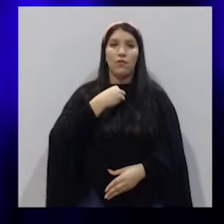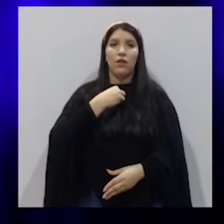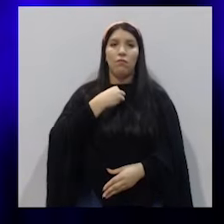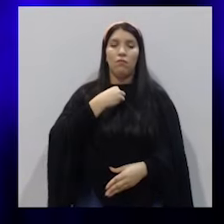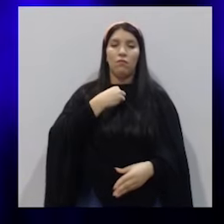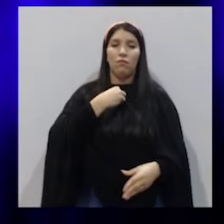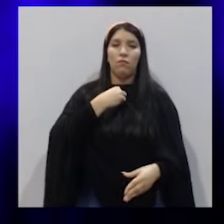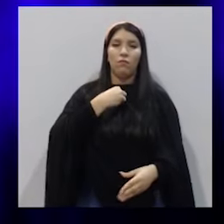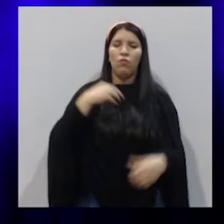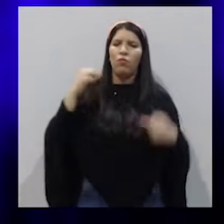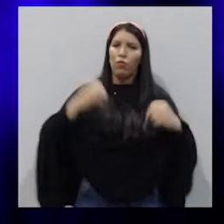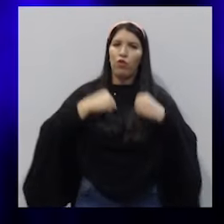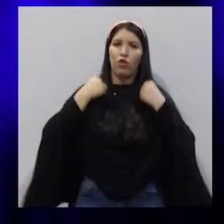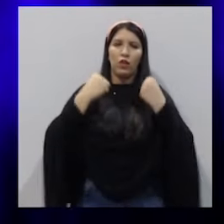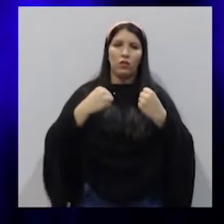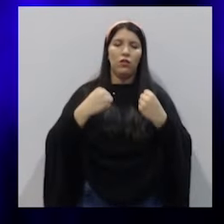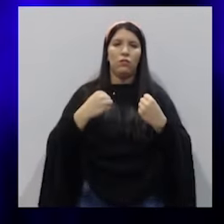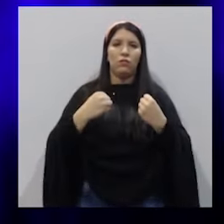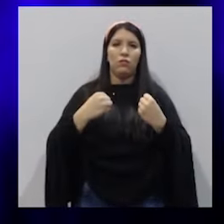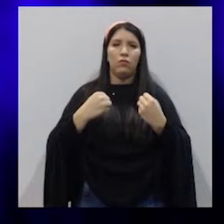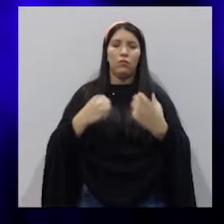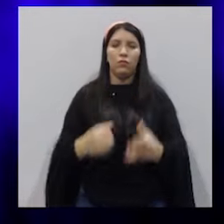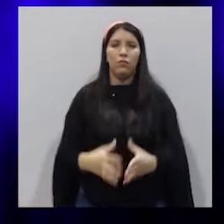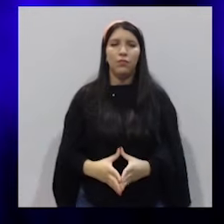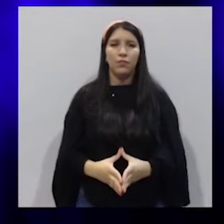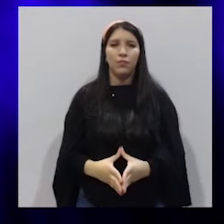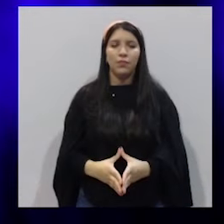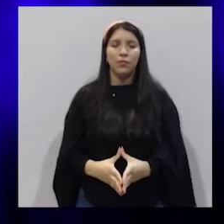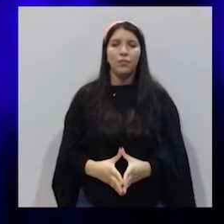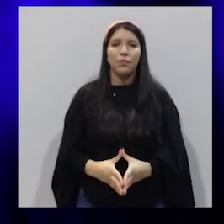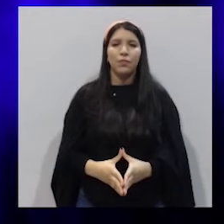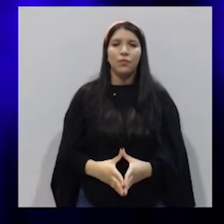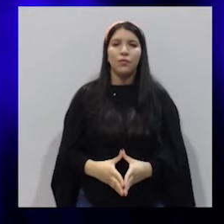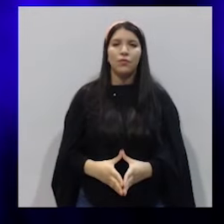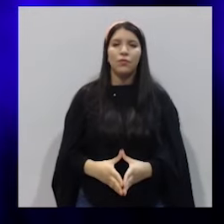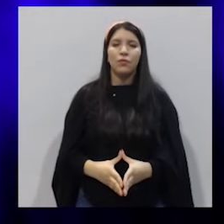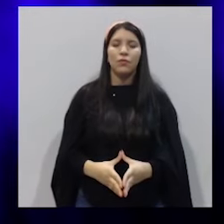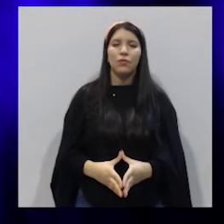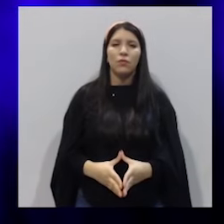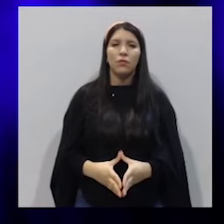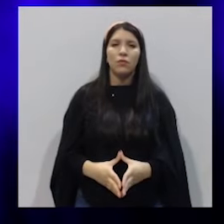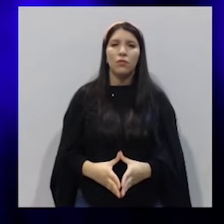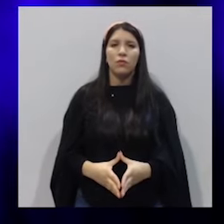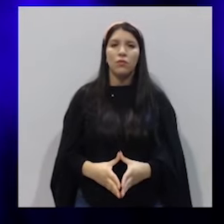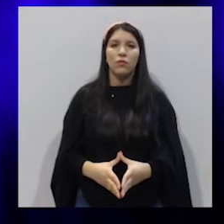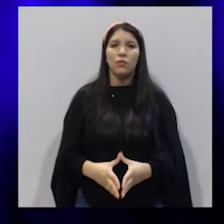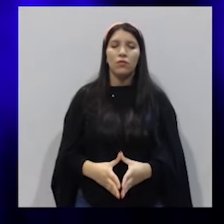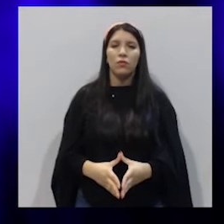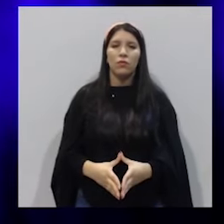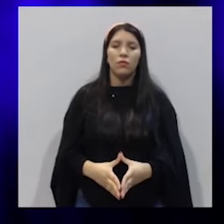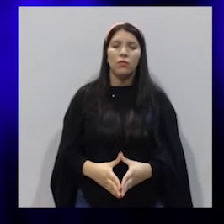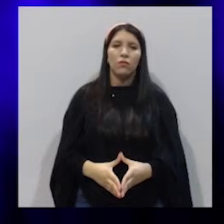que son tan necesarios romanos capítulo 1 verso 19 dice la biblia que abraham